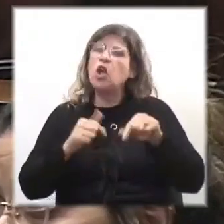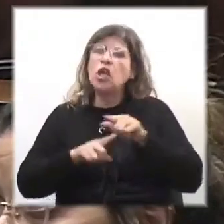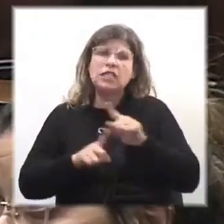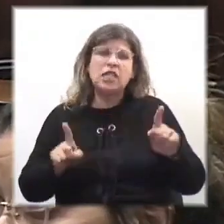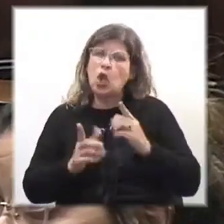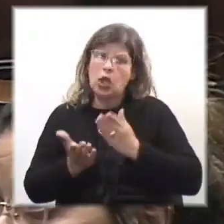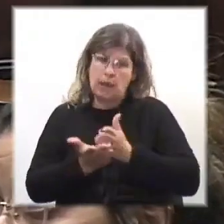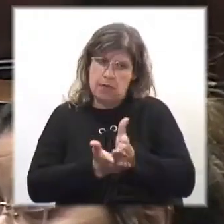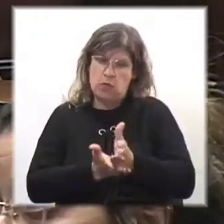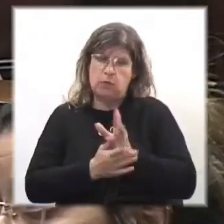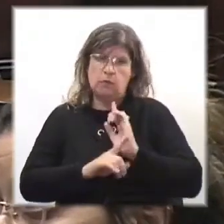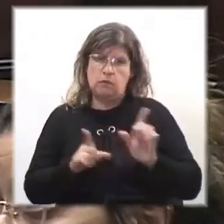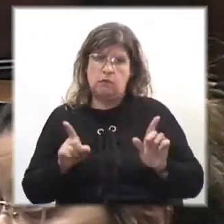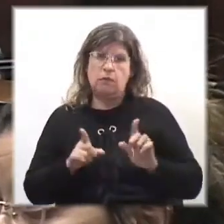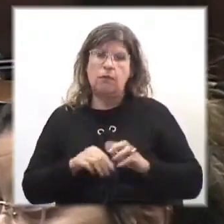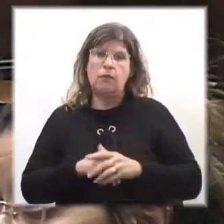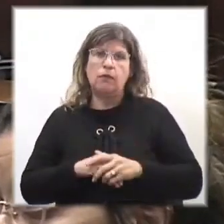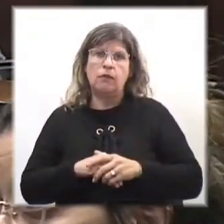camino